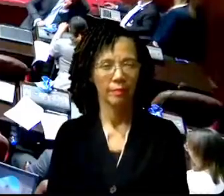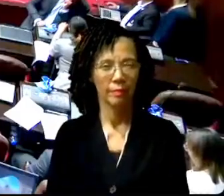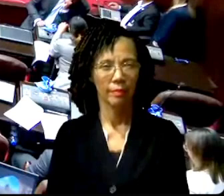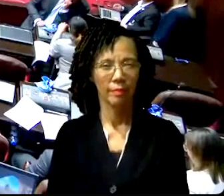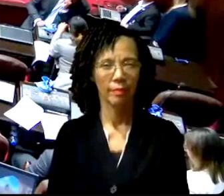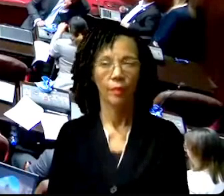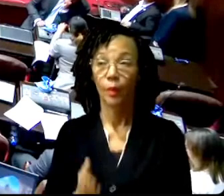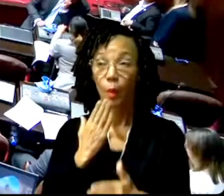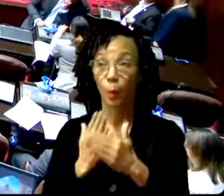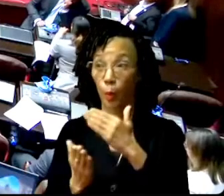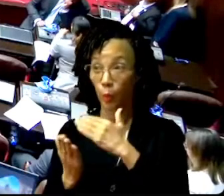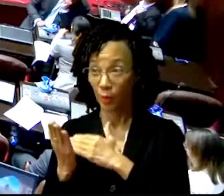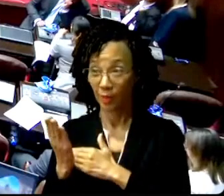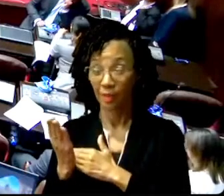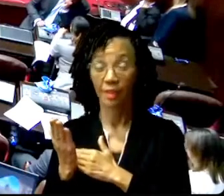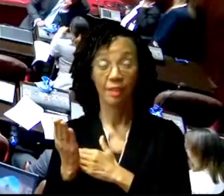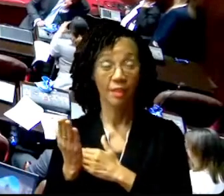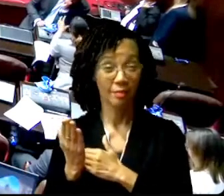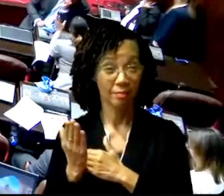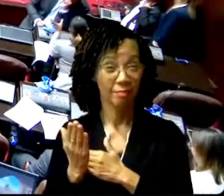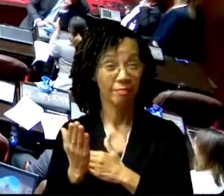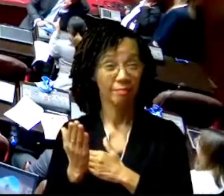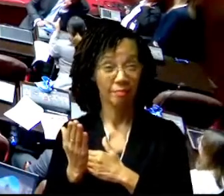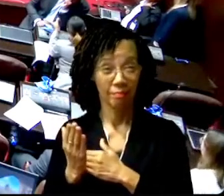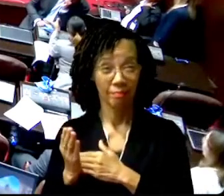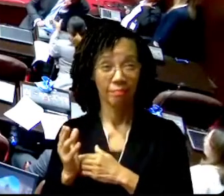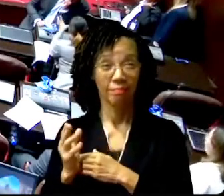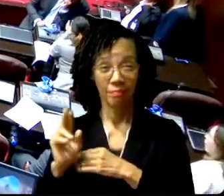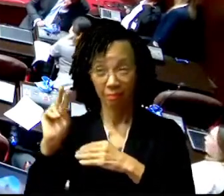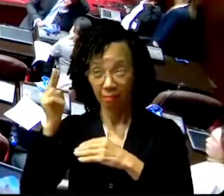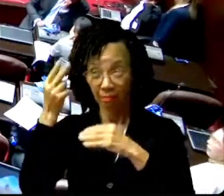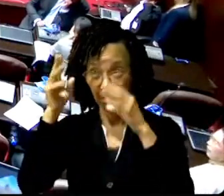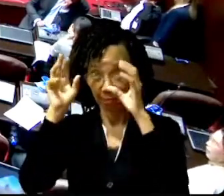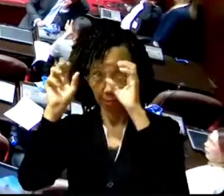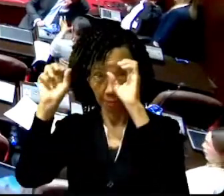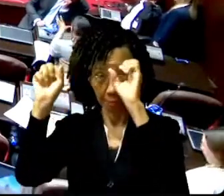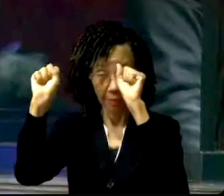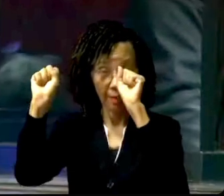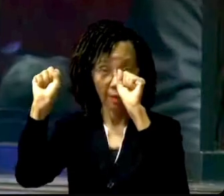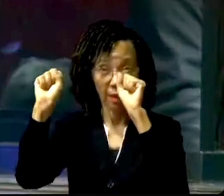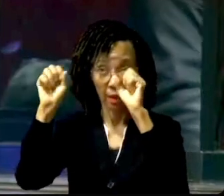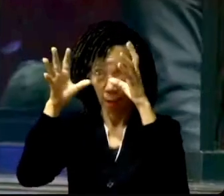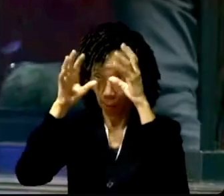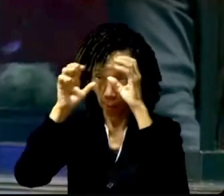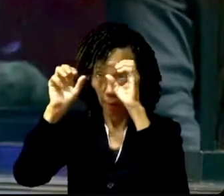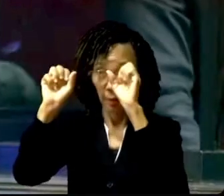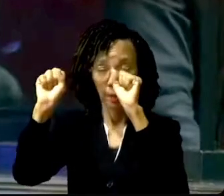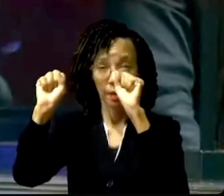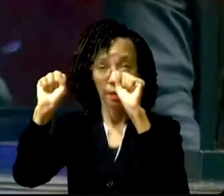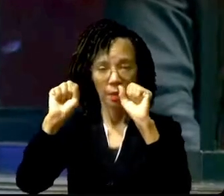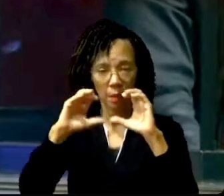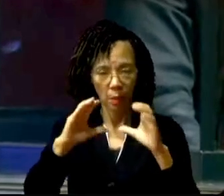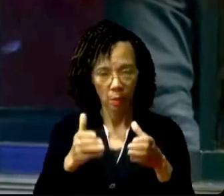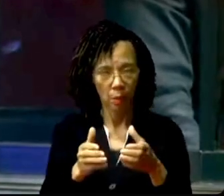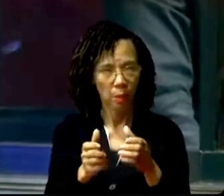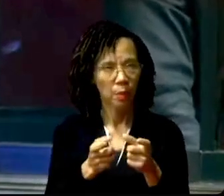Buenos días, honorable presidente Alfredo Pacheco, bufé directivo.